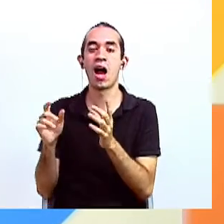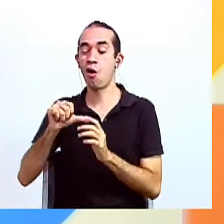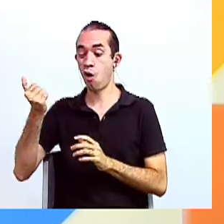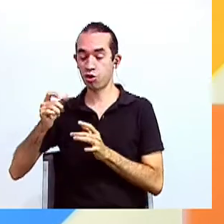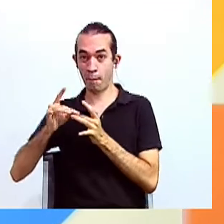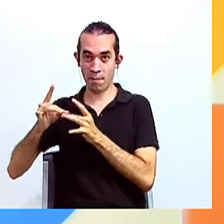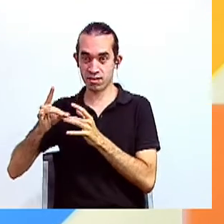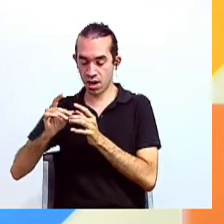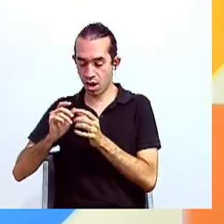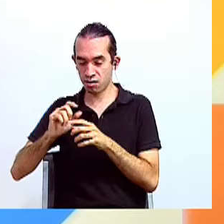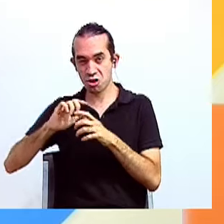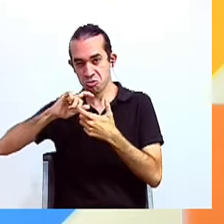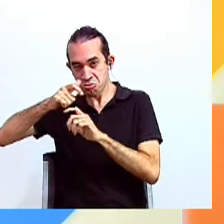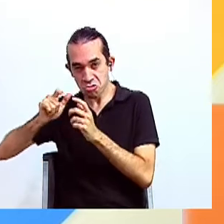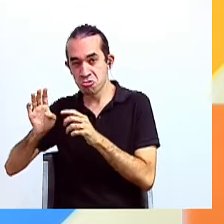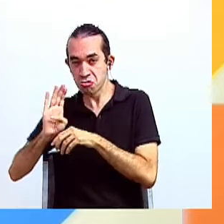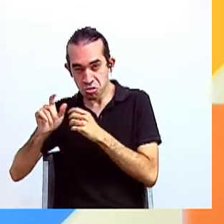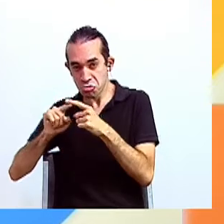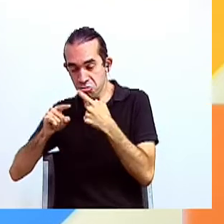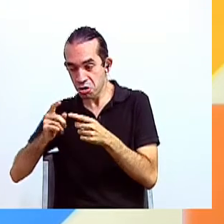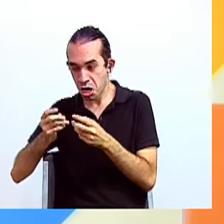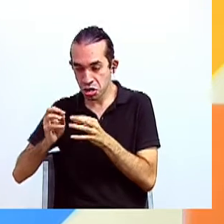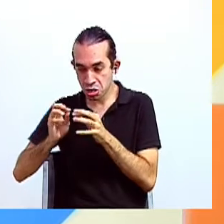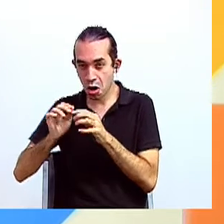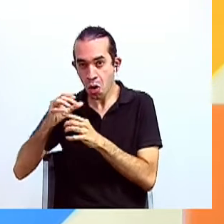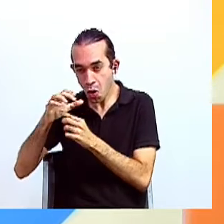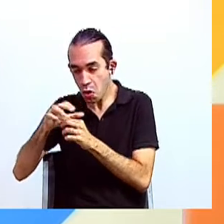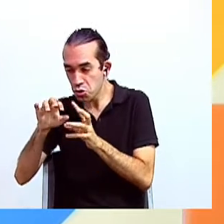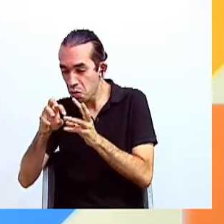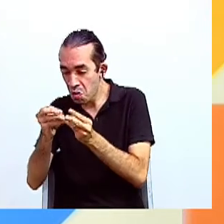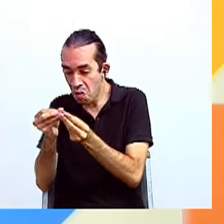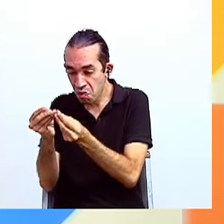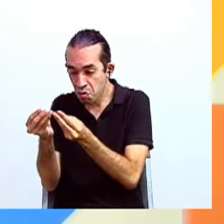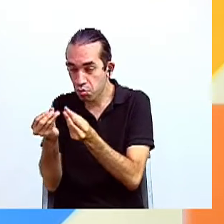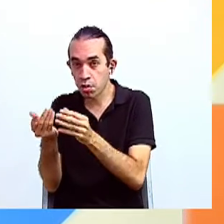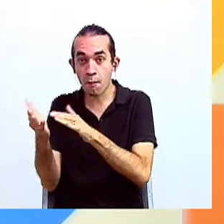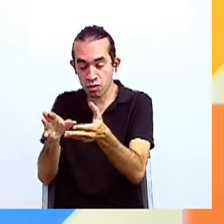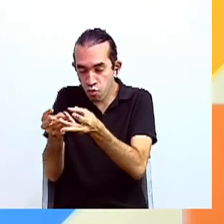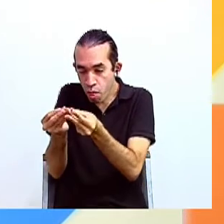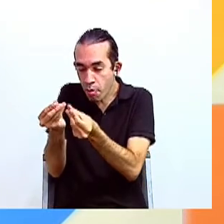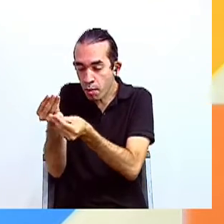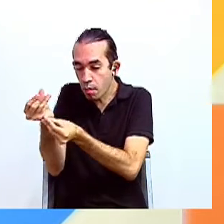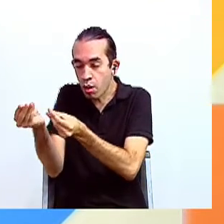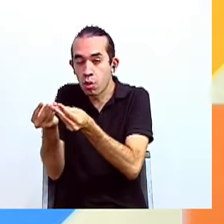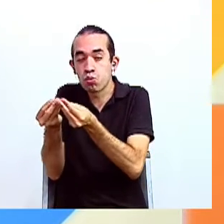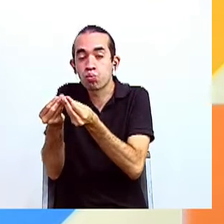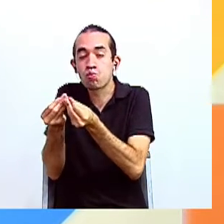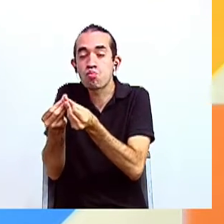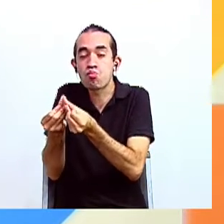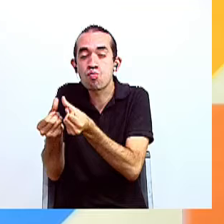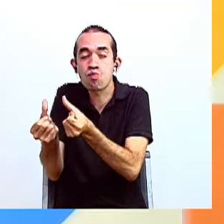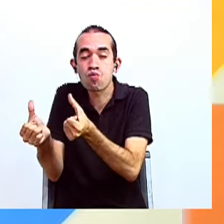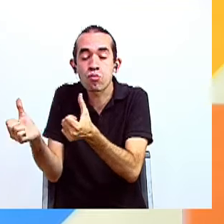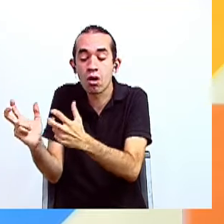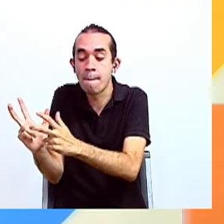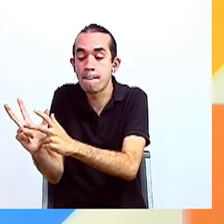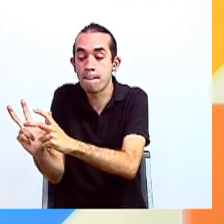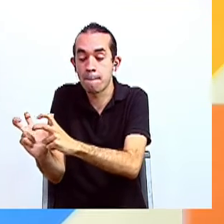orgánica. De esa materia orgánica se desprenden ciertos elementos y estos elementos cumplen